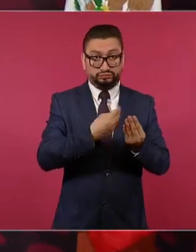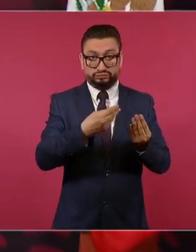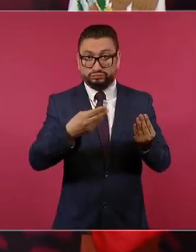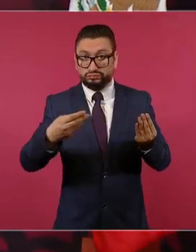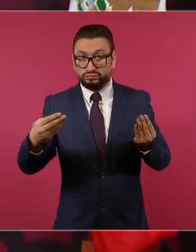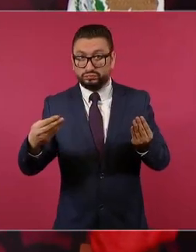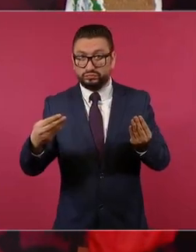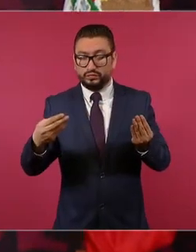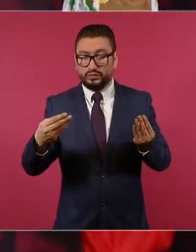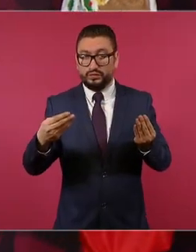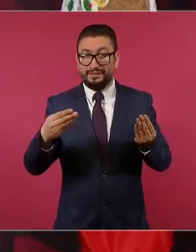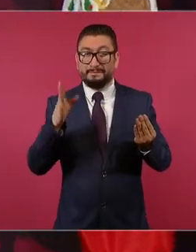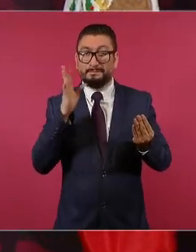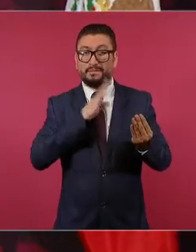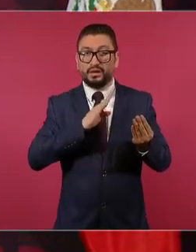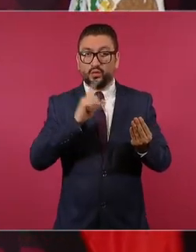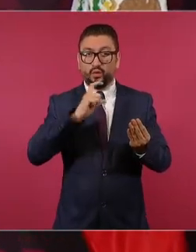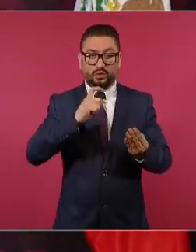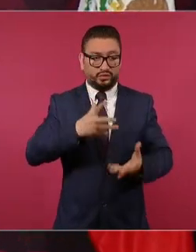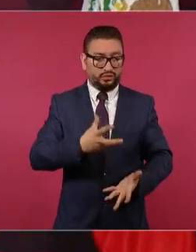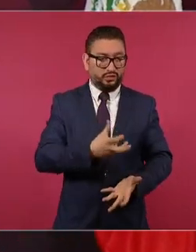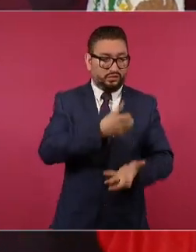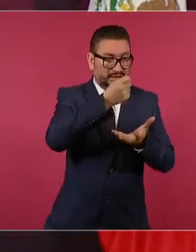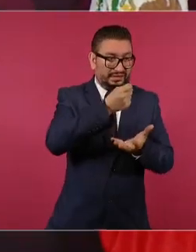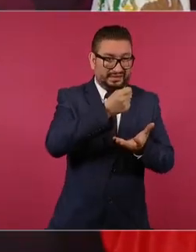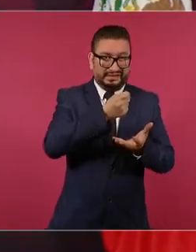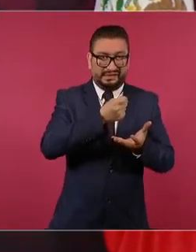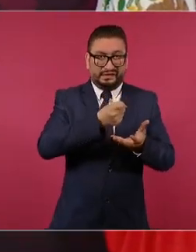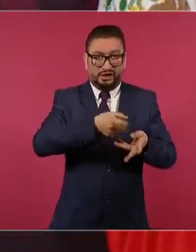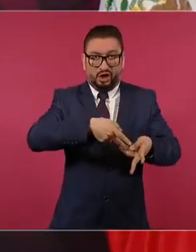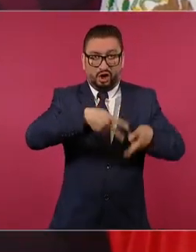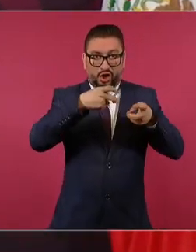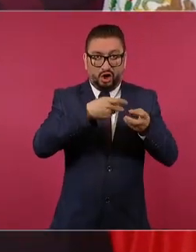el botín, hay motín.